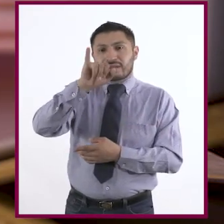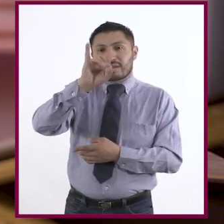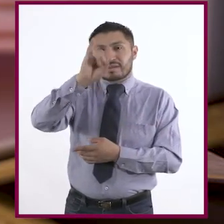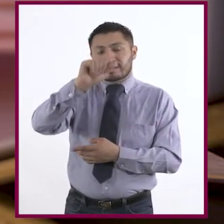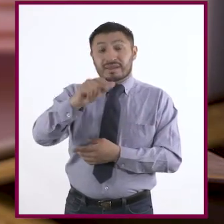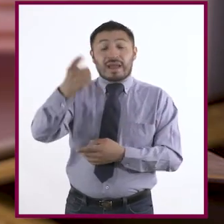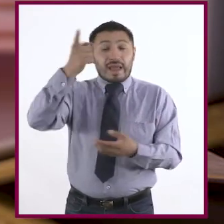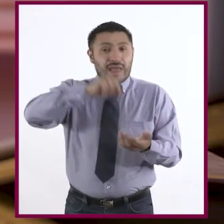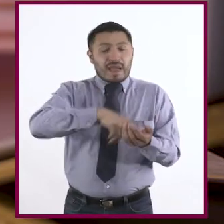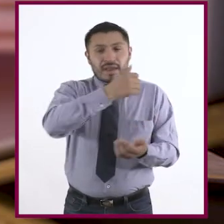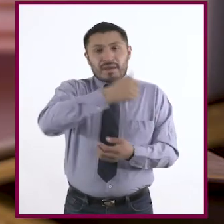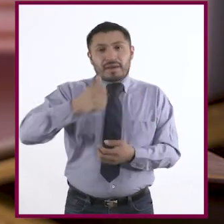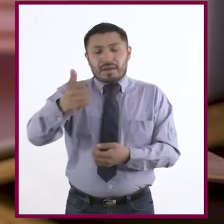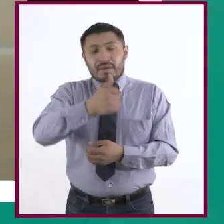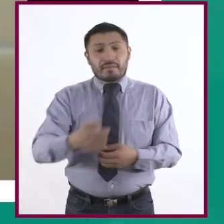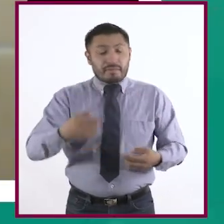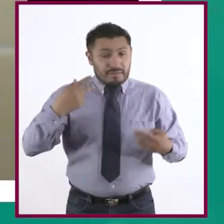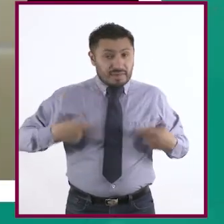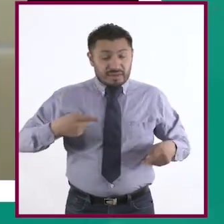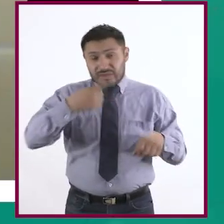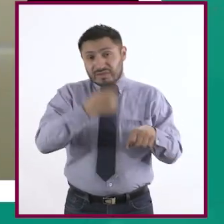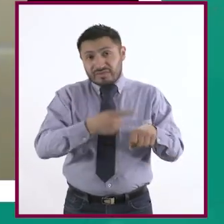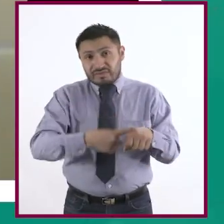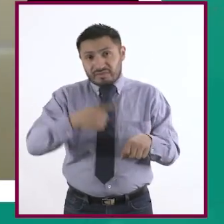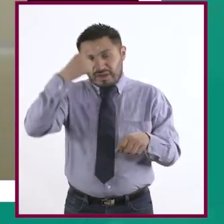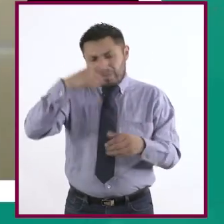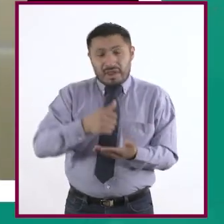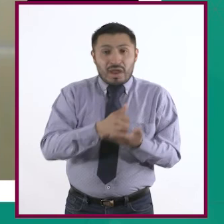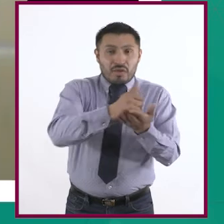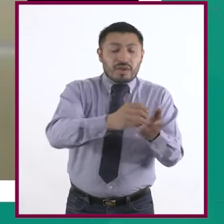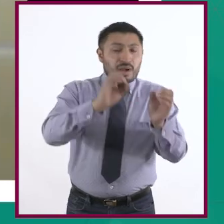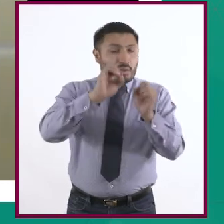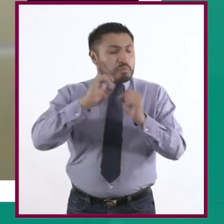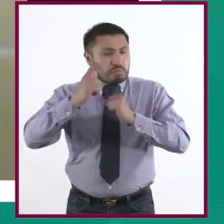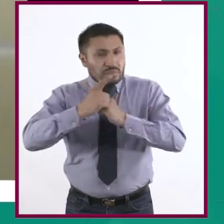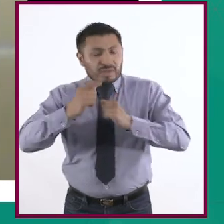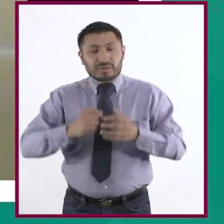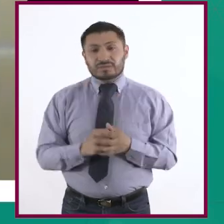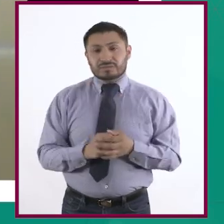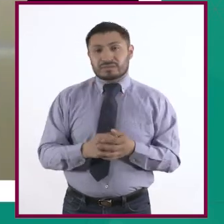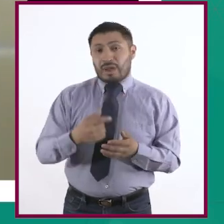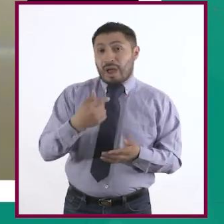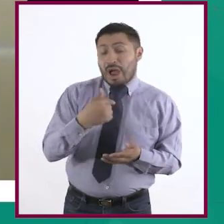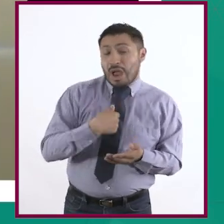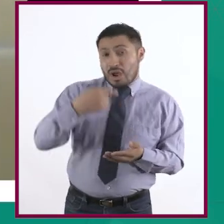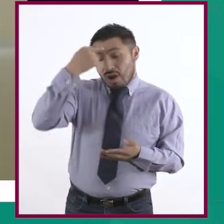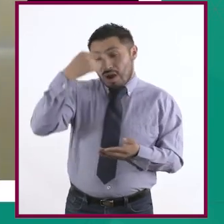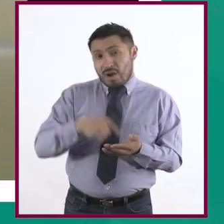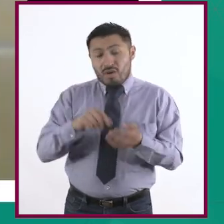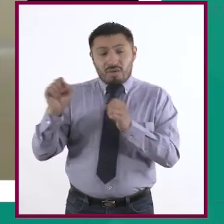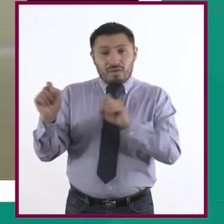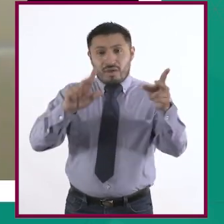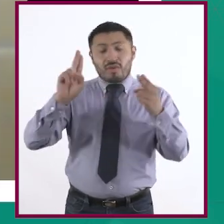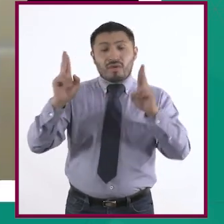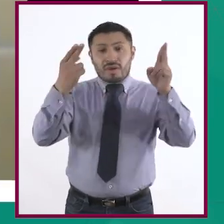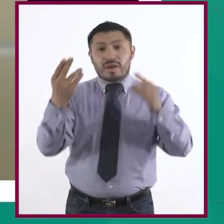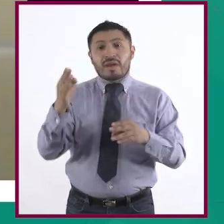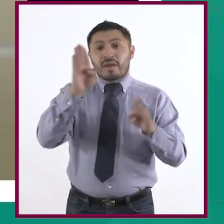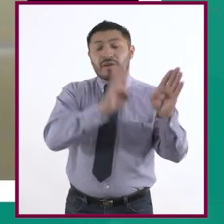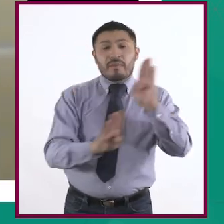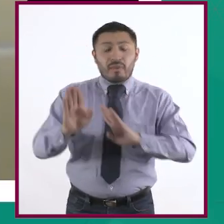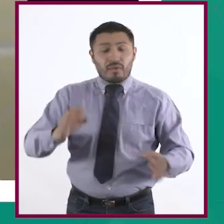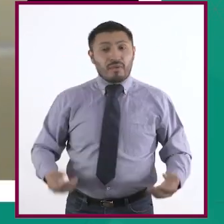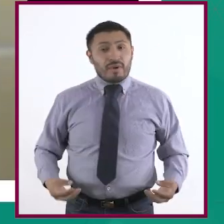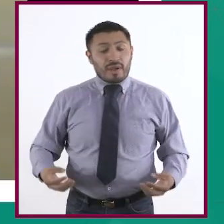enfermedad o para mejorar una condición? En la Declaración Universal sobre Bioética y Derechos Humanos, en el artículo 5